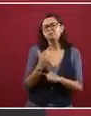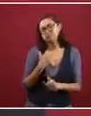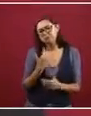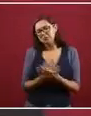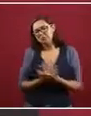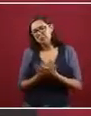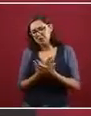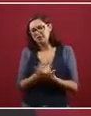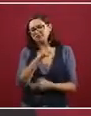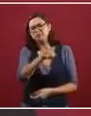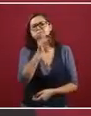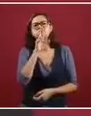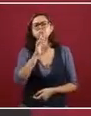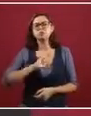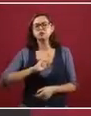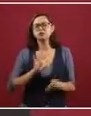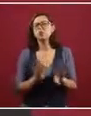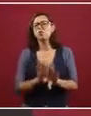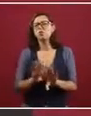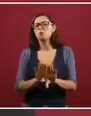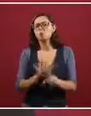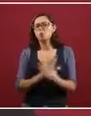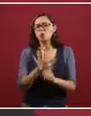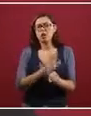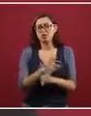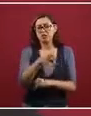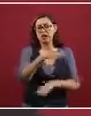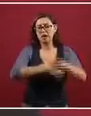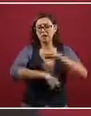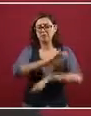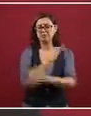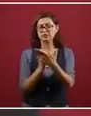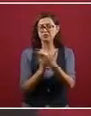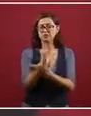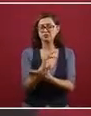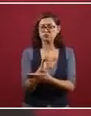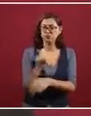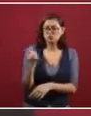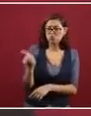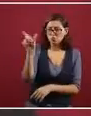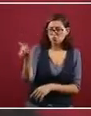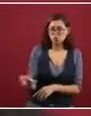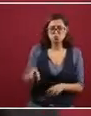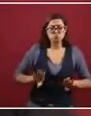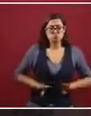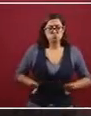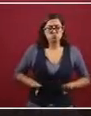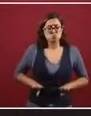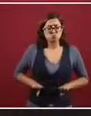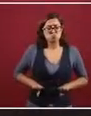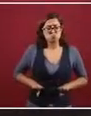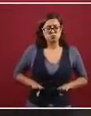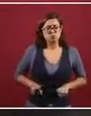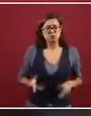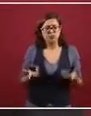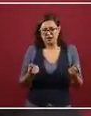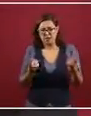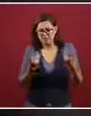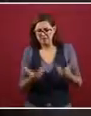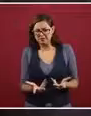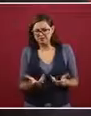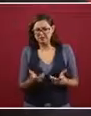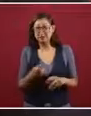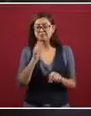resuelven, qué deciden como empresa sobre esta actitud y